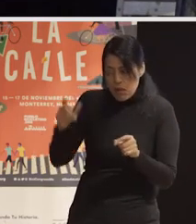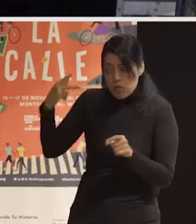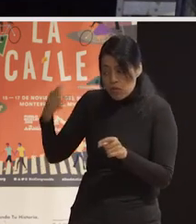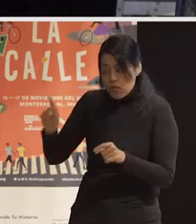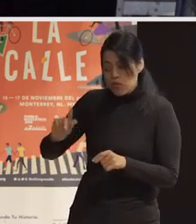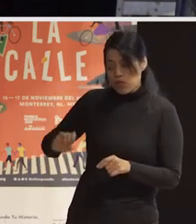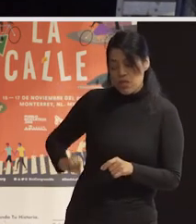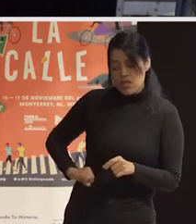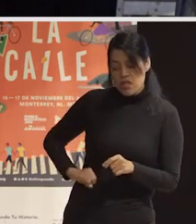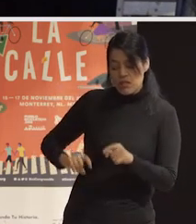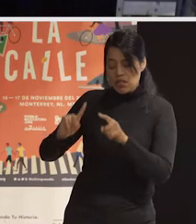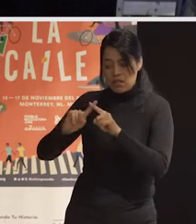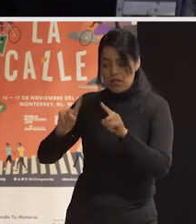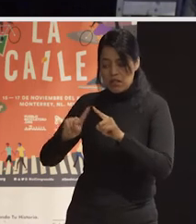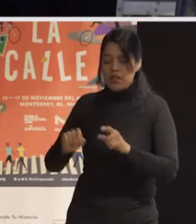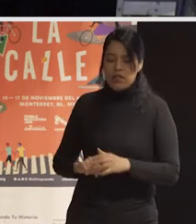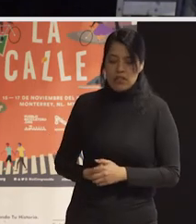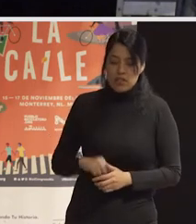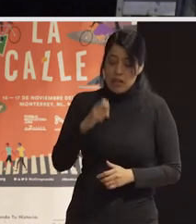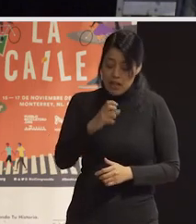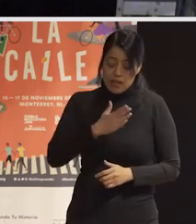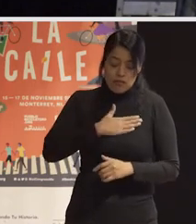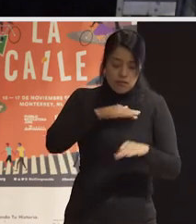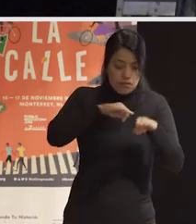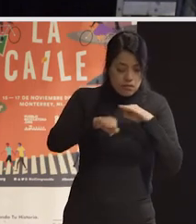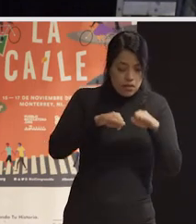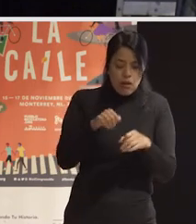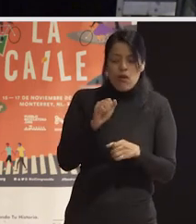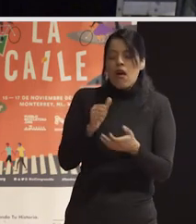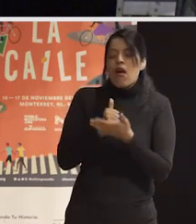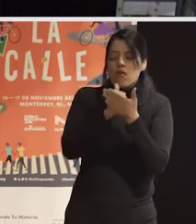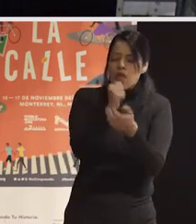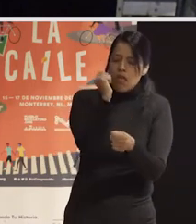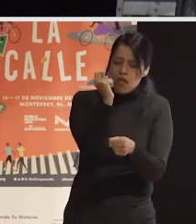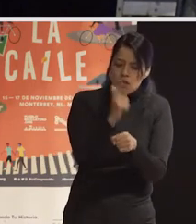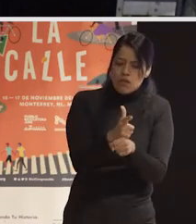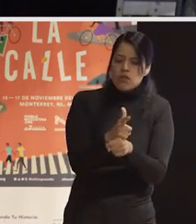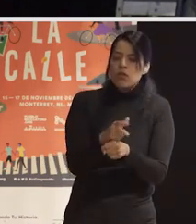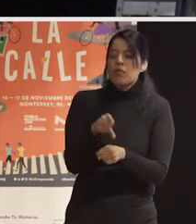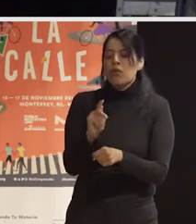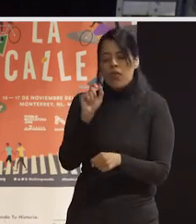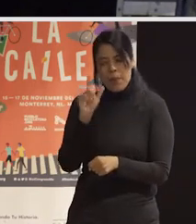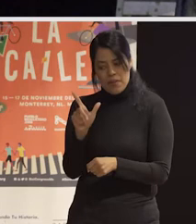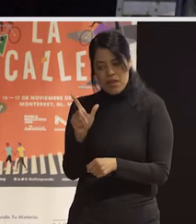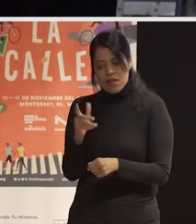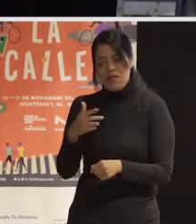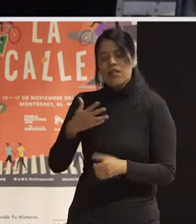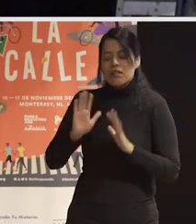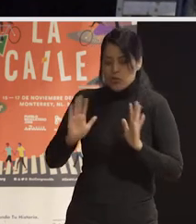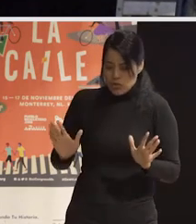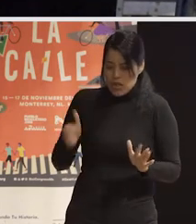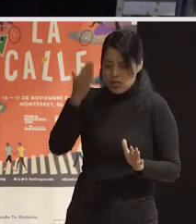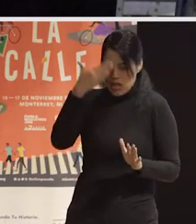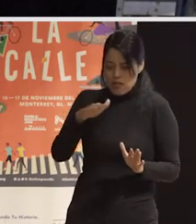entonces este bueno este es el trabajo ayudar a descubrir pero también qué vamos a hacer a reflexionar en qué vamos a